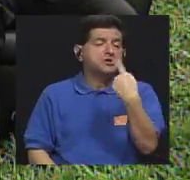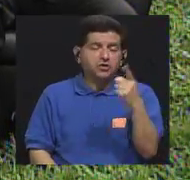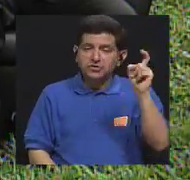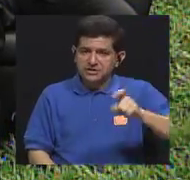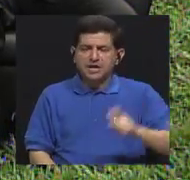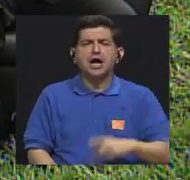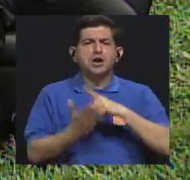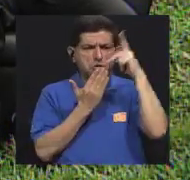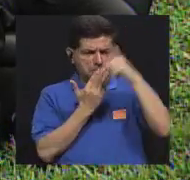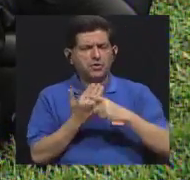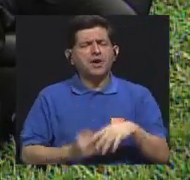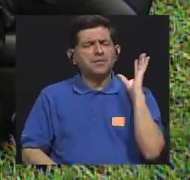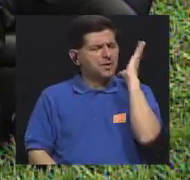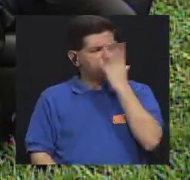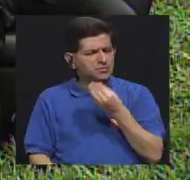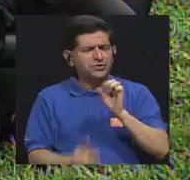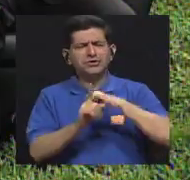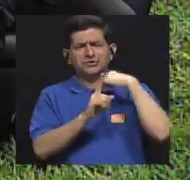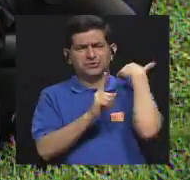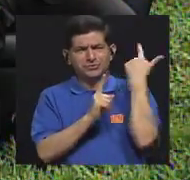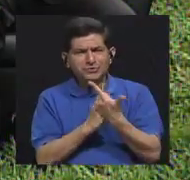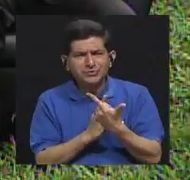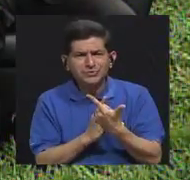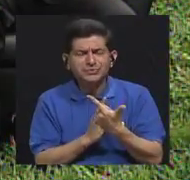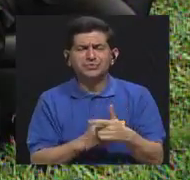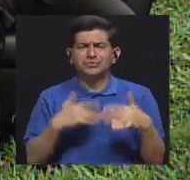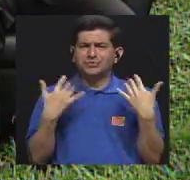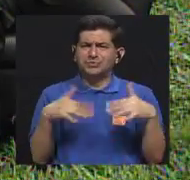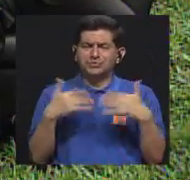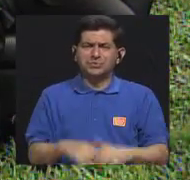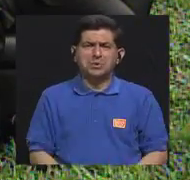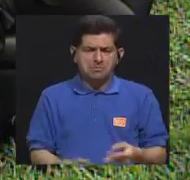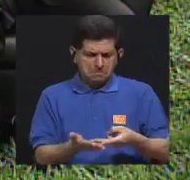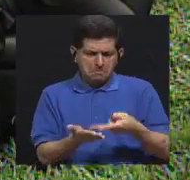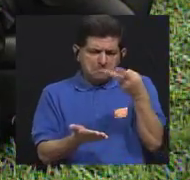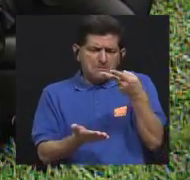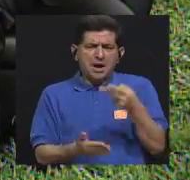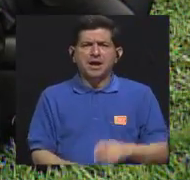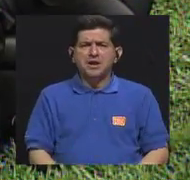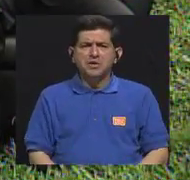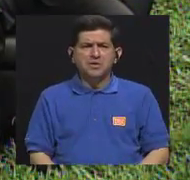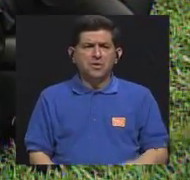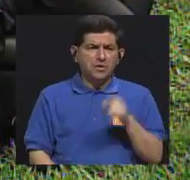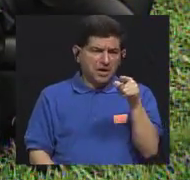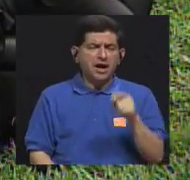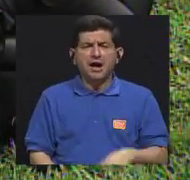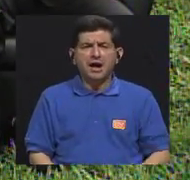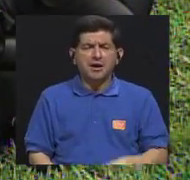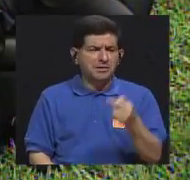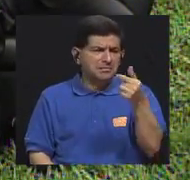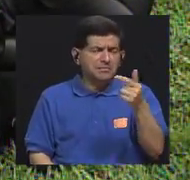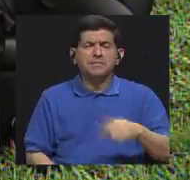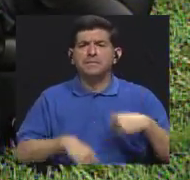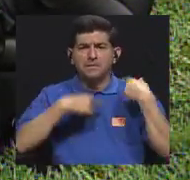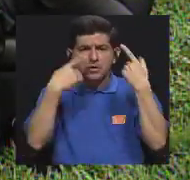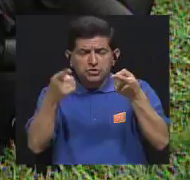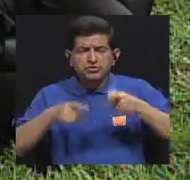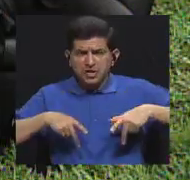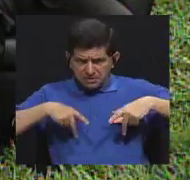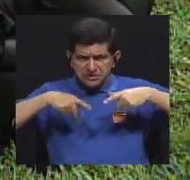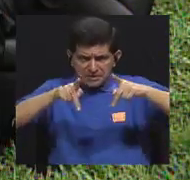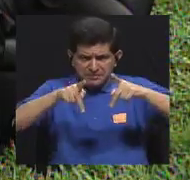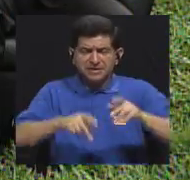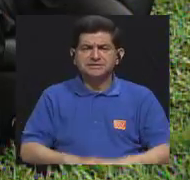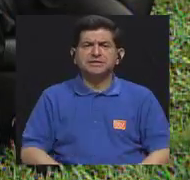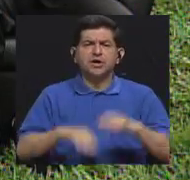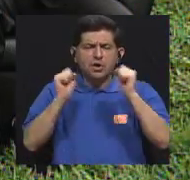tengo que rescatarlo porque tiene programas muy bonitos sociales donde por un costo significativo los llevan de paseo,